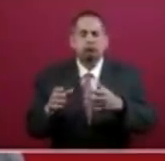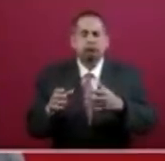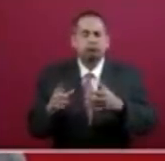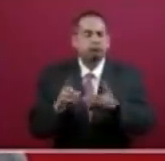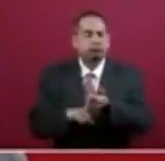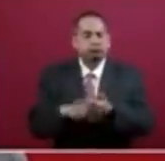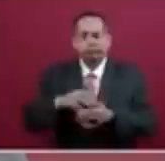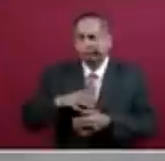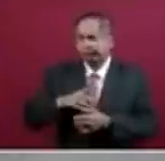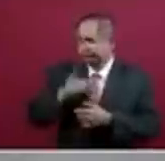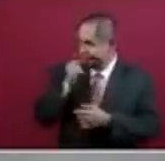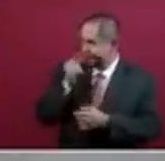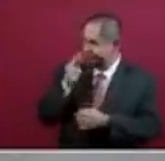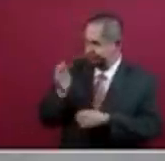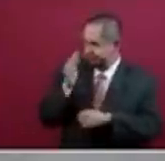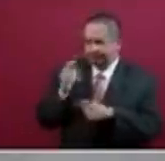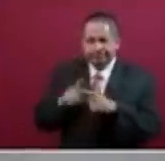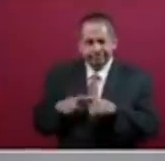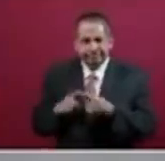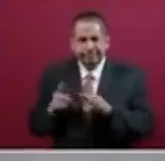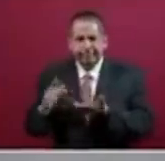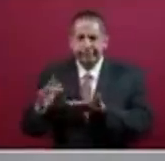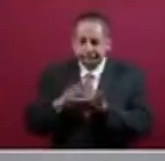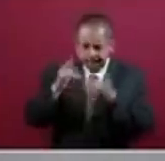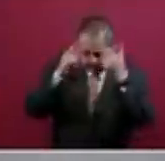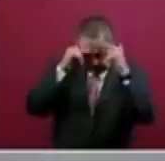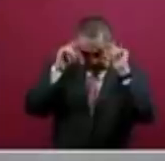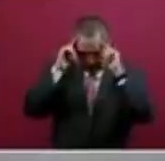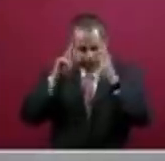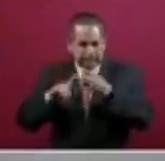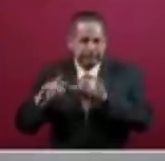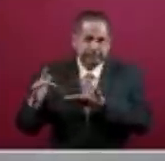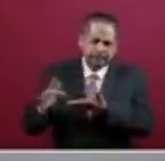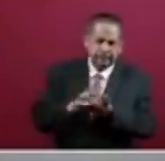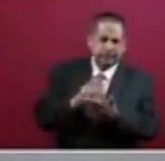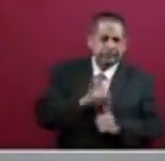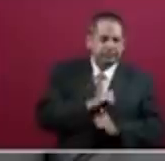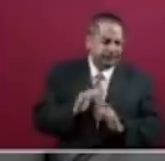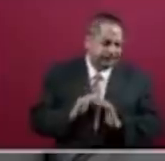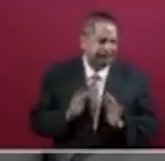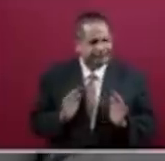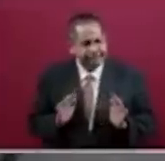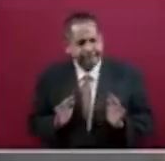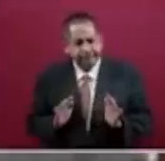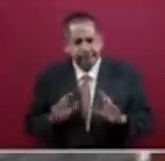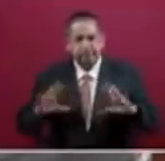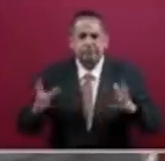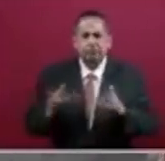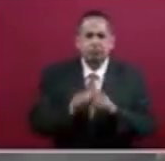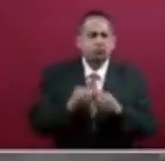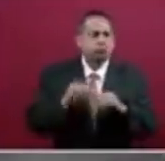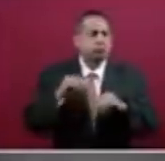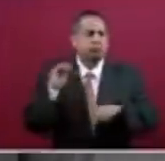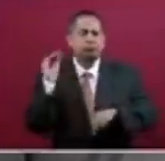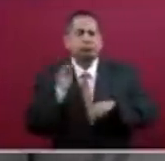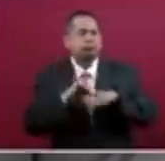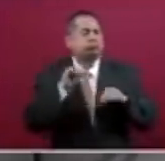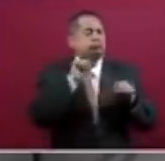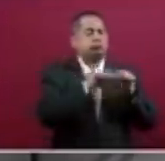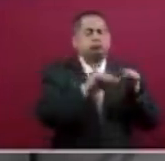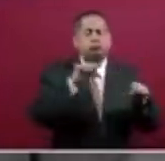se cuentan y con el apoyo de la Marina y con el apoyo del Ejército, podemos llevar a cabo